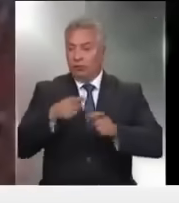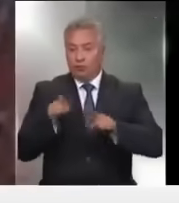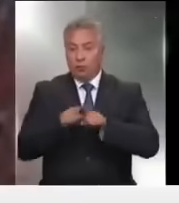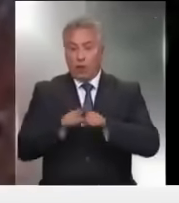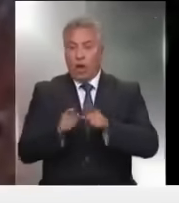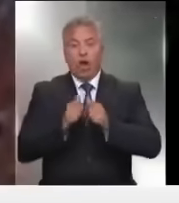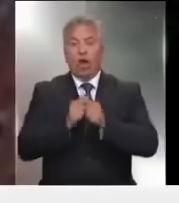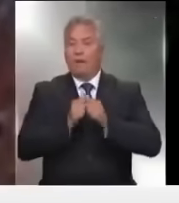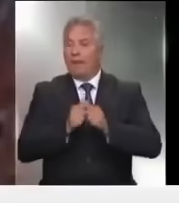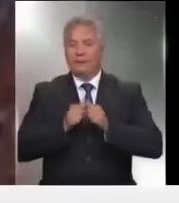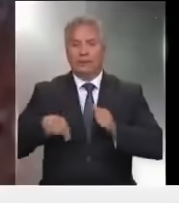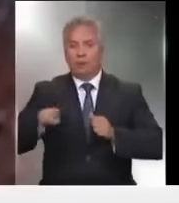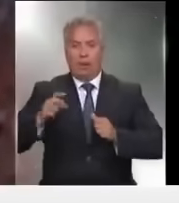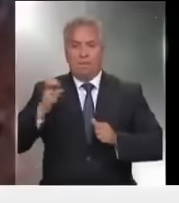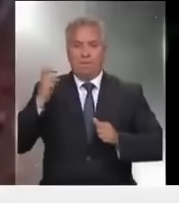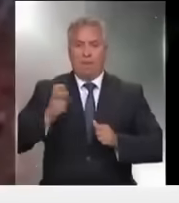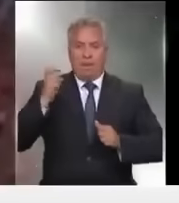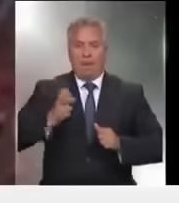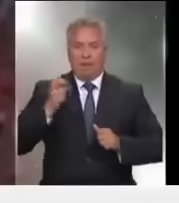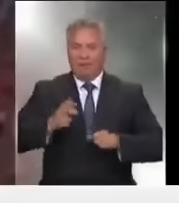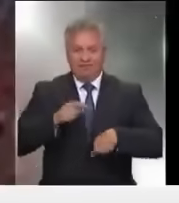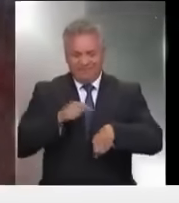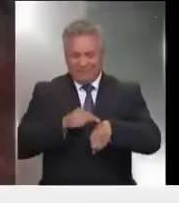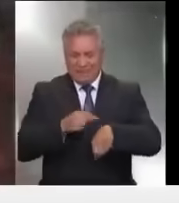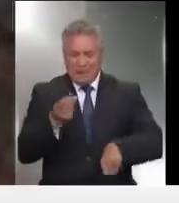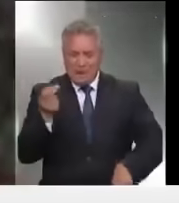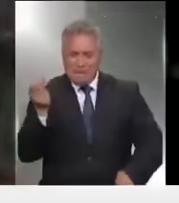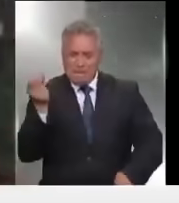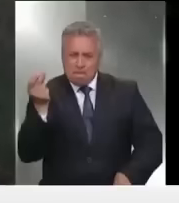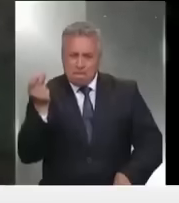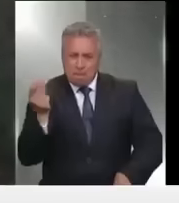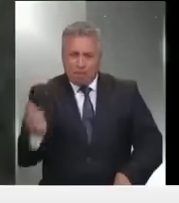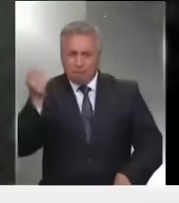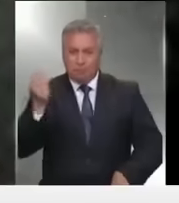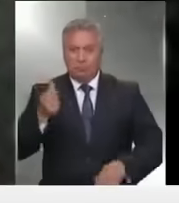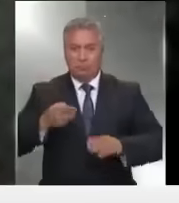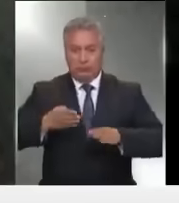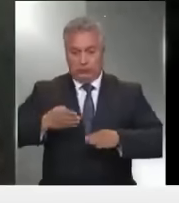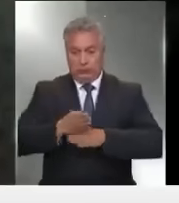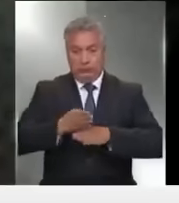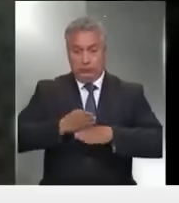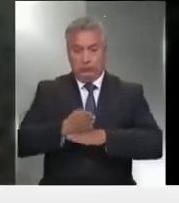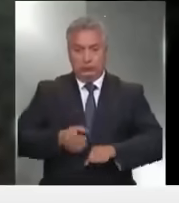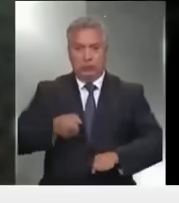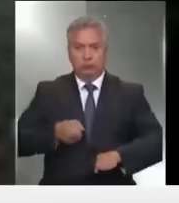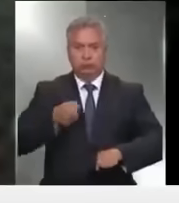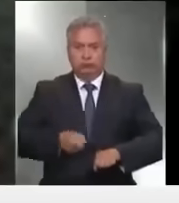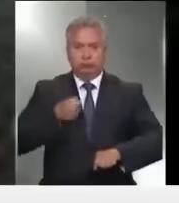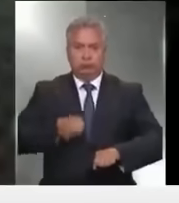compañeros de delito los que, en cuestión de segundos, usan una sierra para apropiarse de ella.